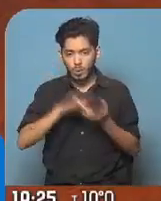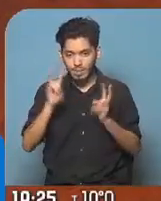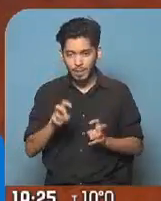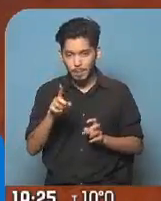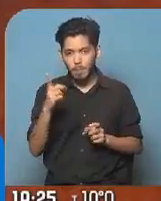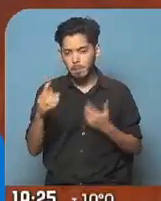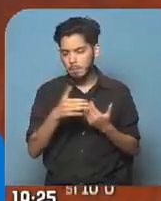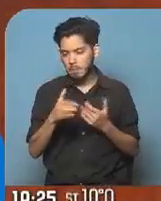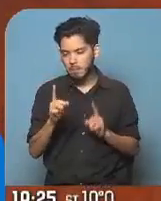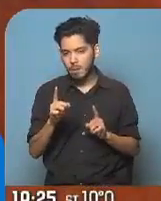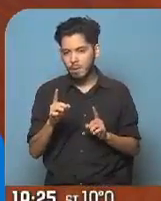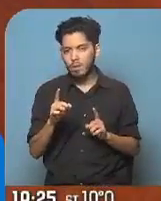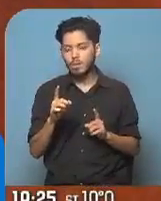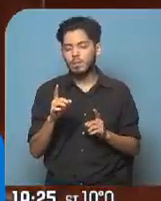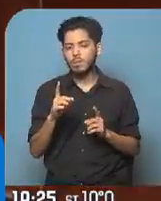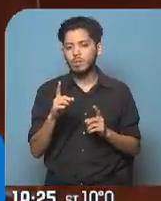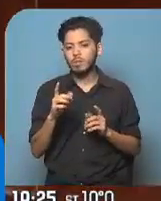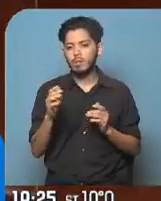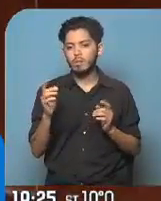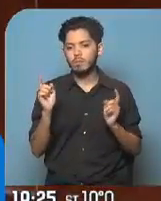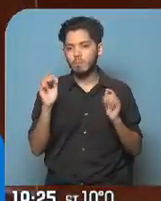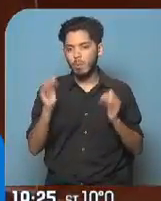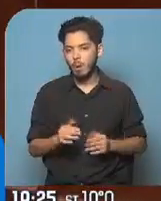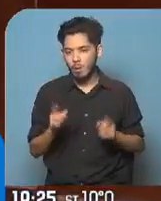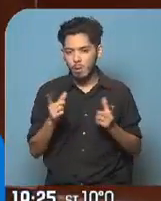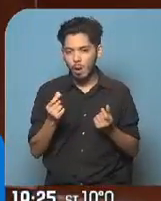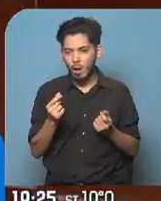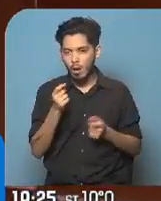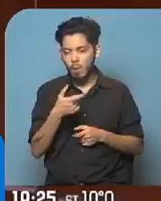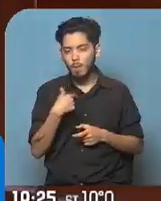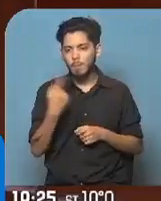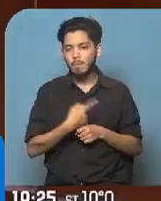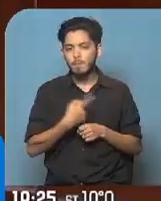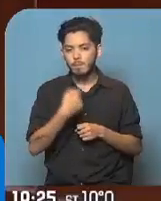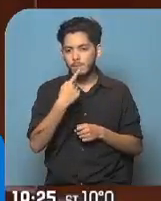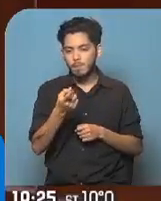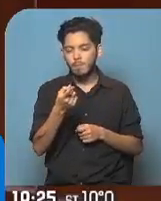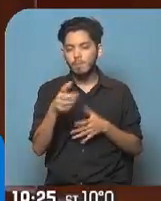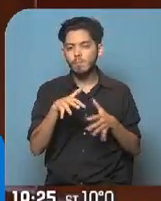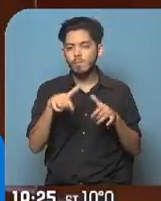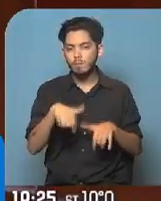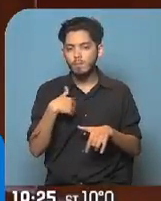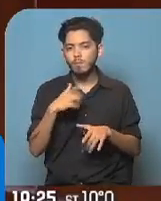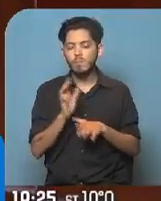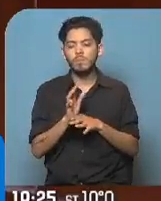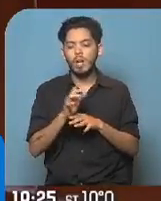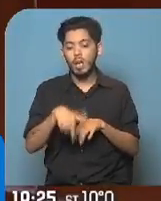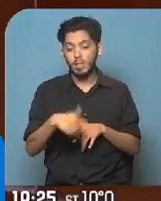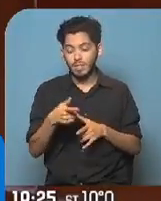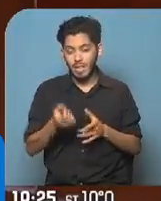25 mil millones de pesos de recortes sí me parece que primero que ponerlo en contexto digo esto este recorte